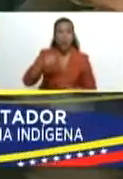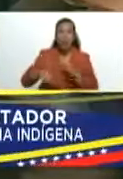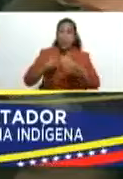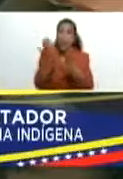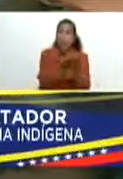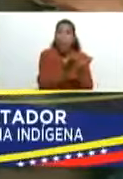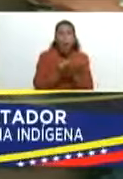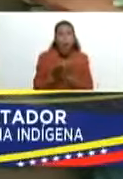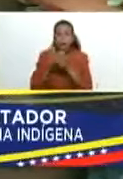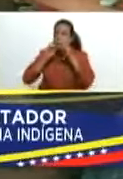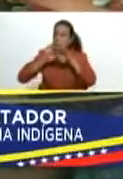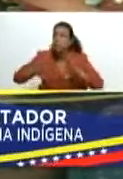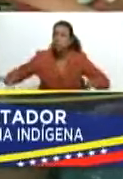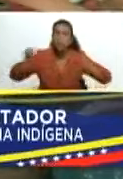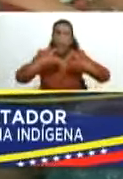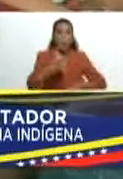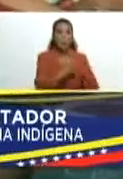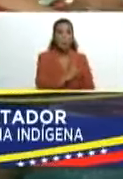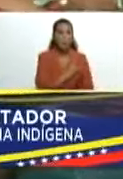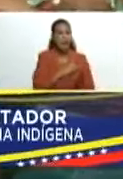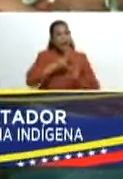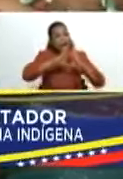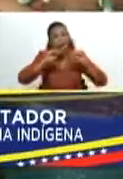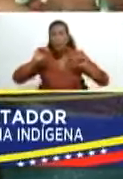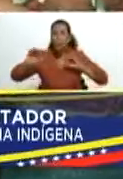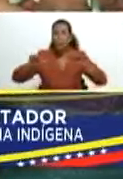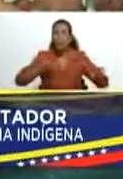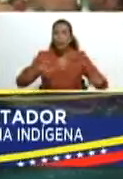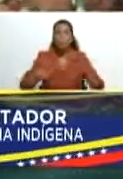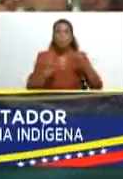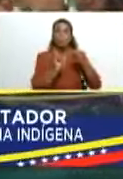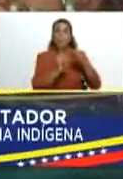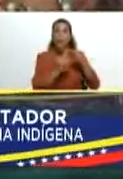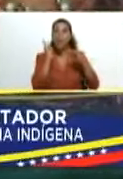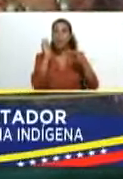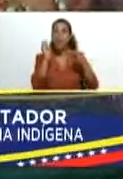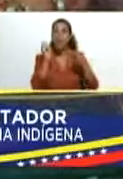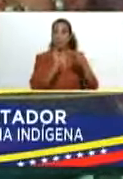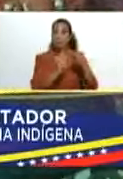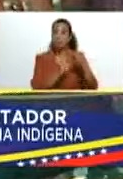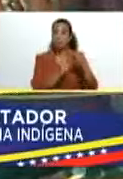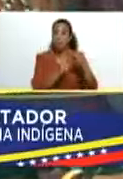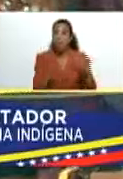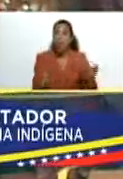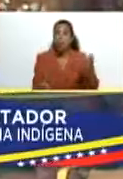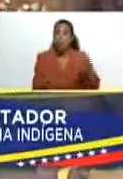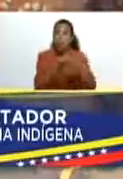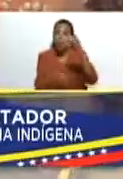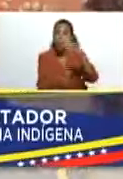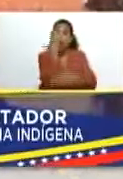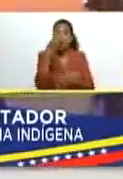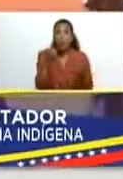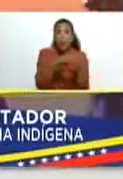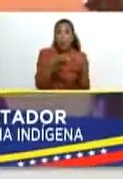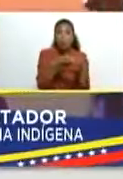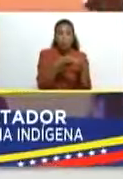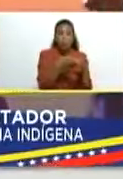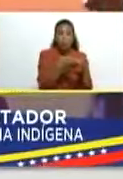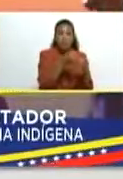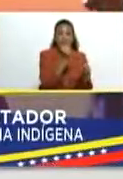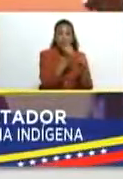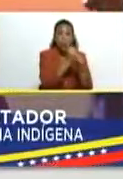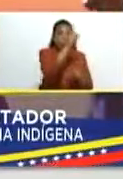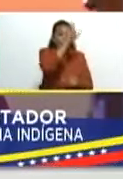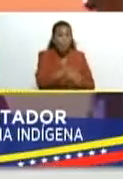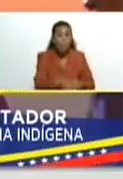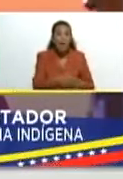escuelas, liceos, universidades? Primera tarea, conformar un poderoso equipo de